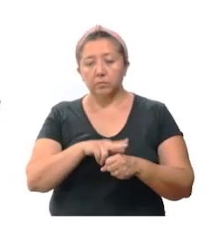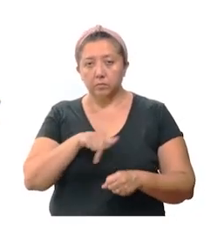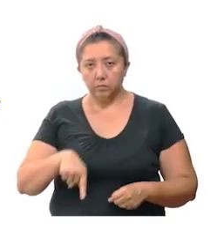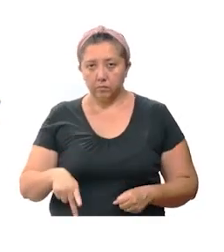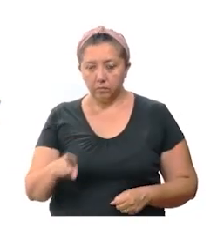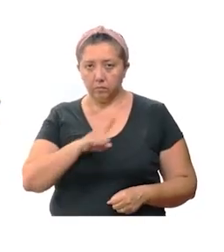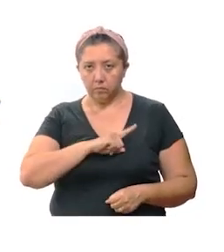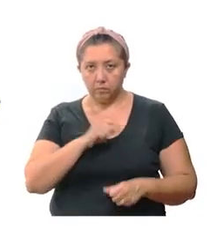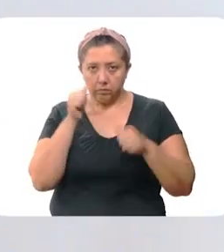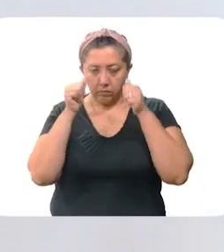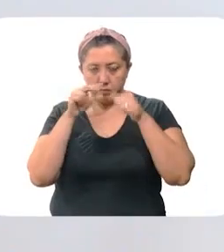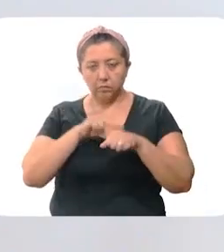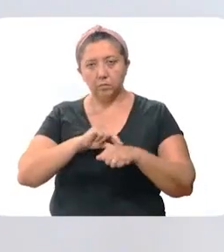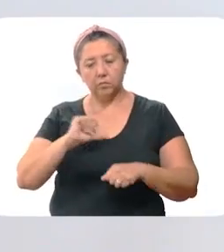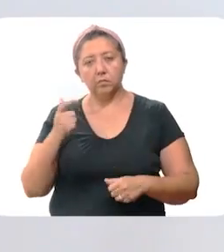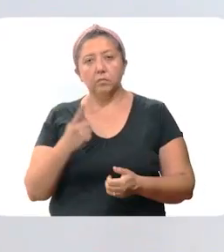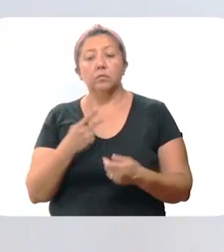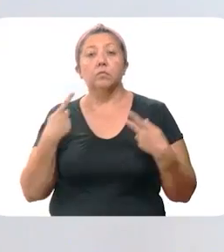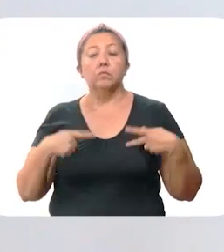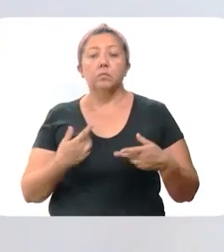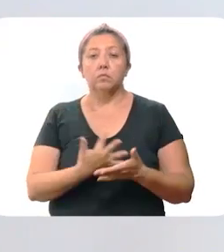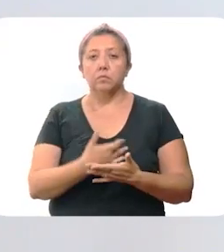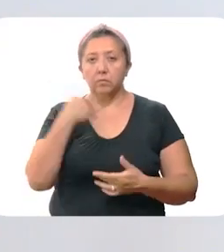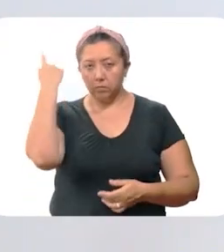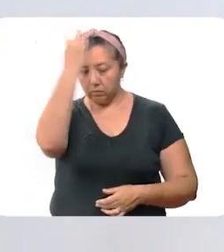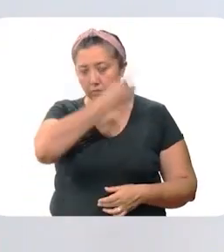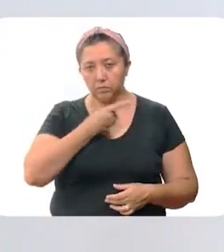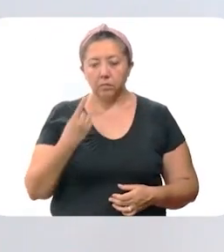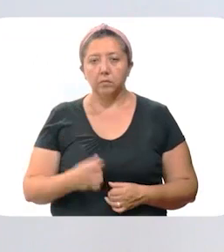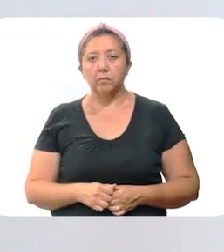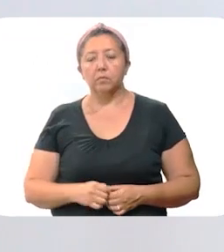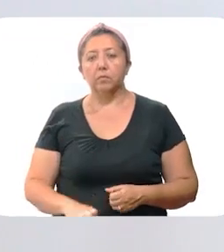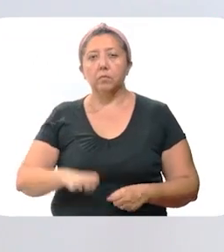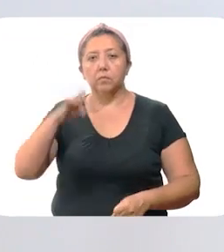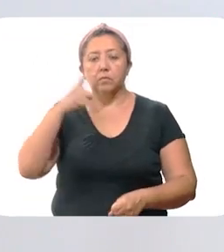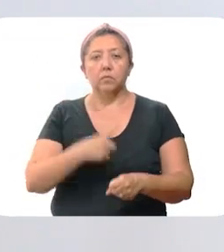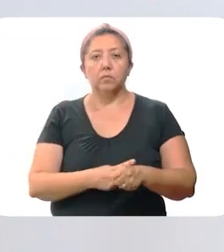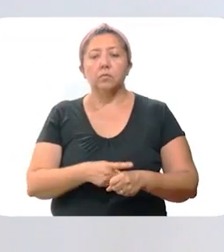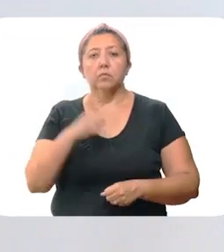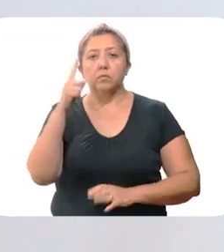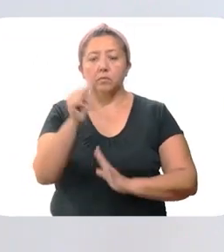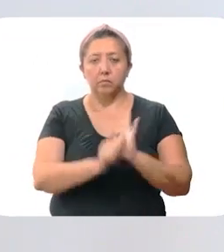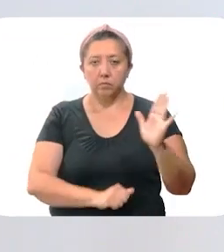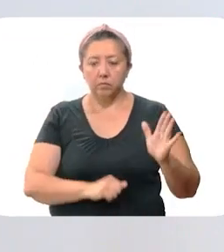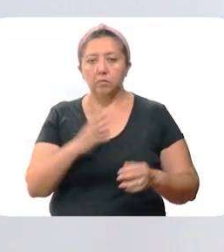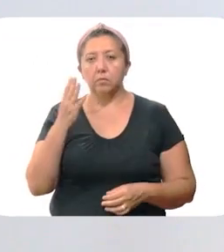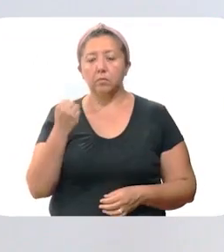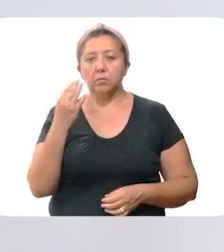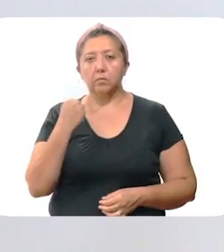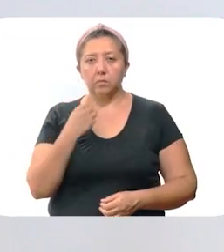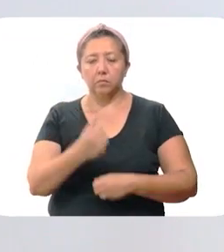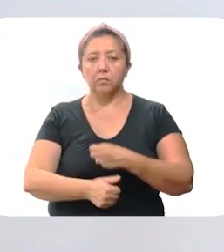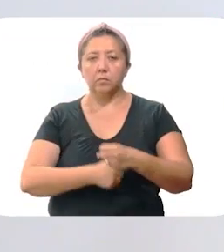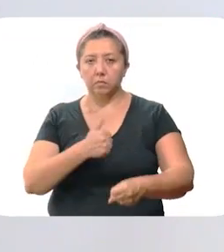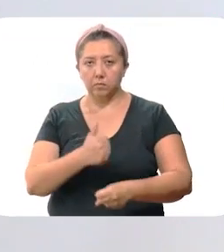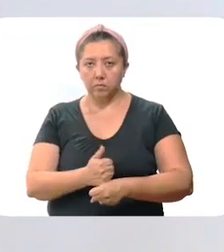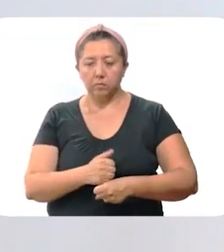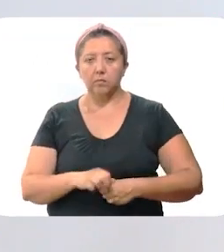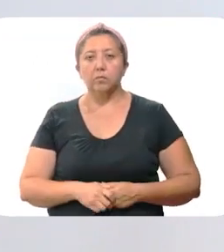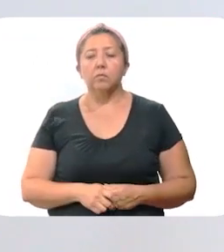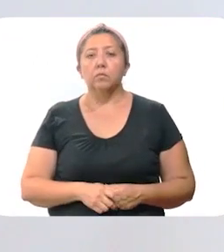y en aislamiento total. Hay otros pacientes a la espera de diagnóstico. El rango de edad de los casos es de 1 mes a 99